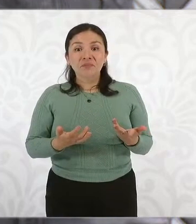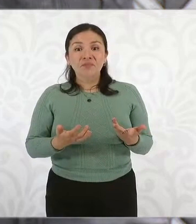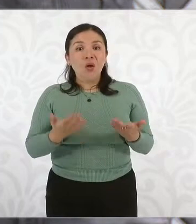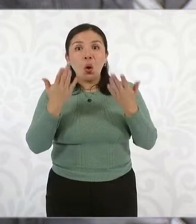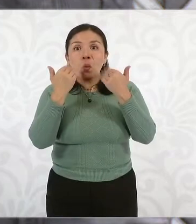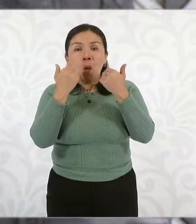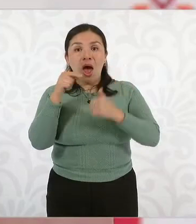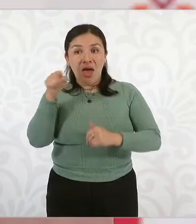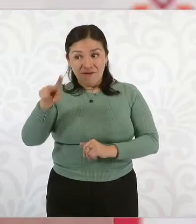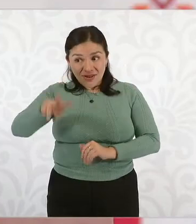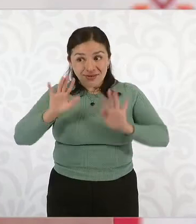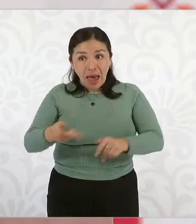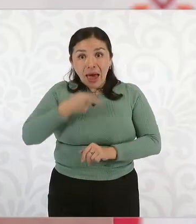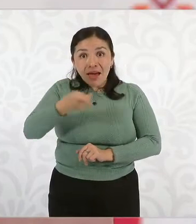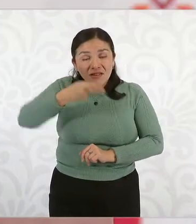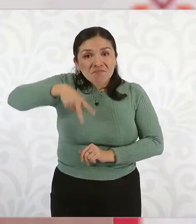dicho la verdad,